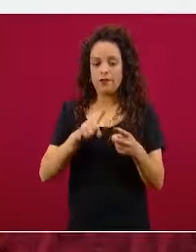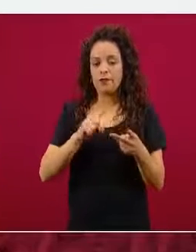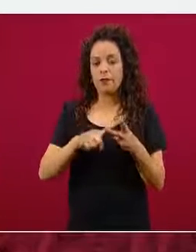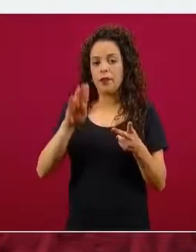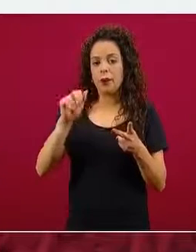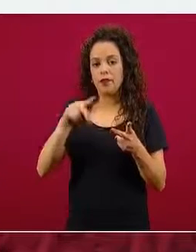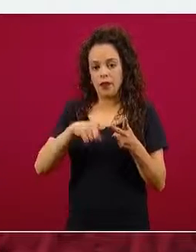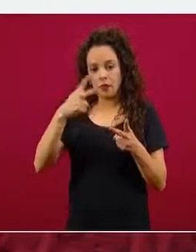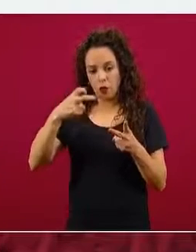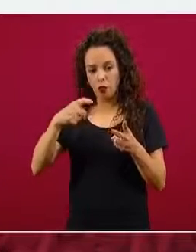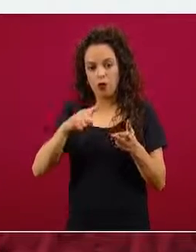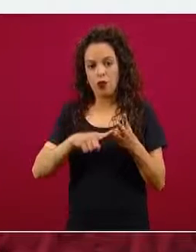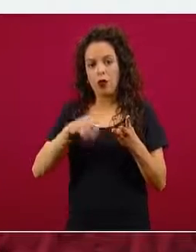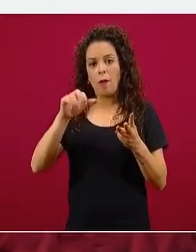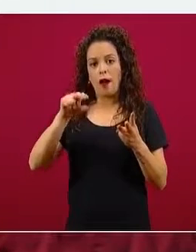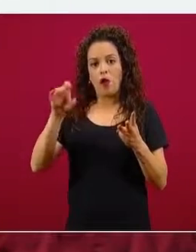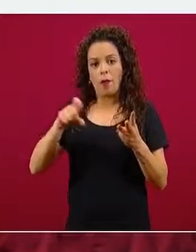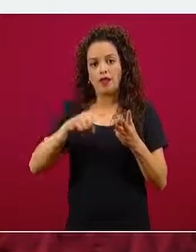tercer lugar.